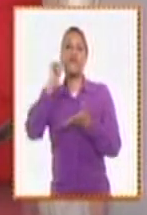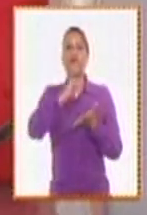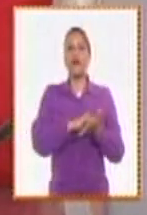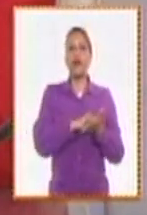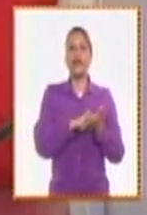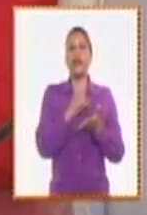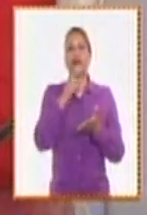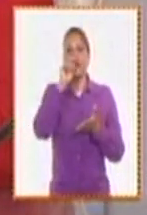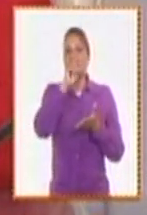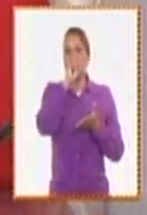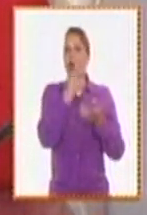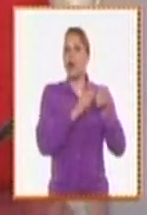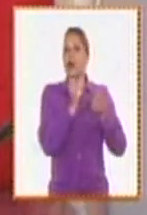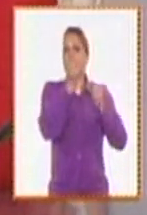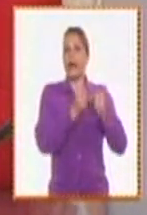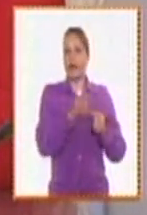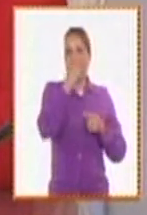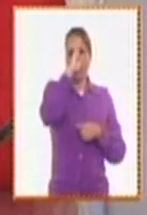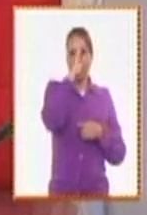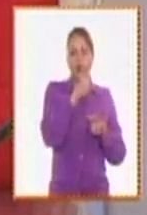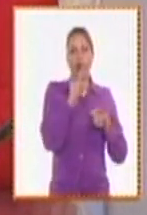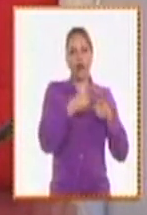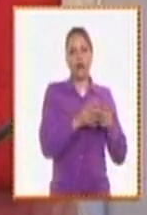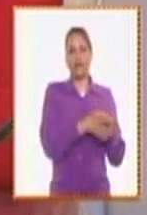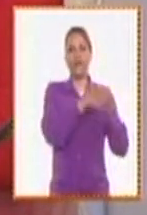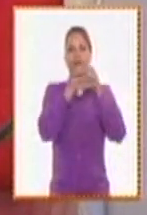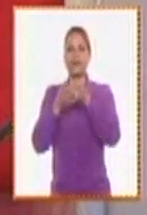personas, al final también son traficadores de personas.